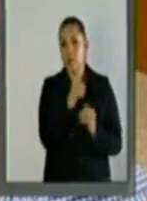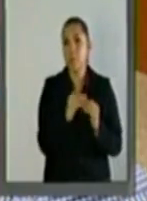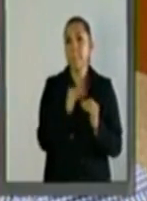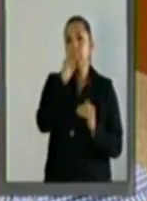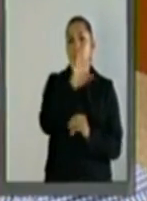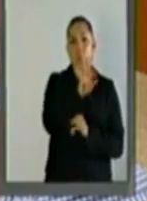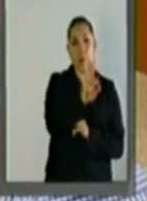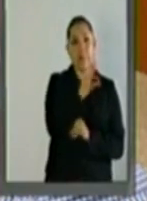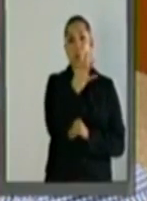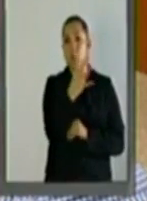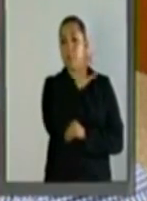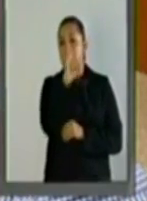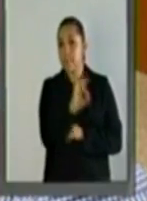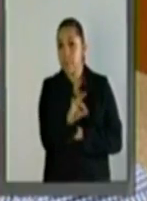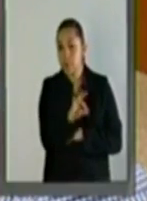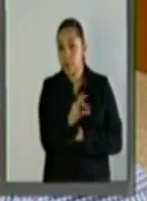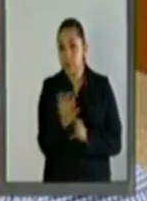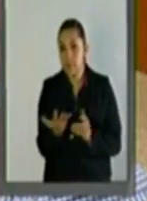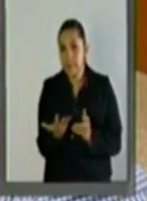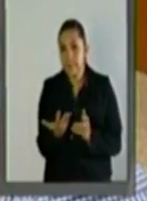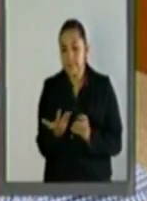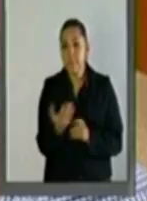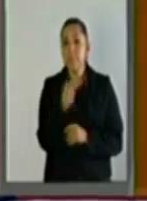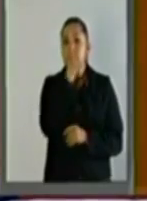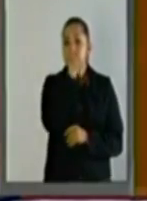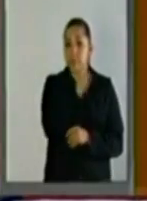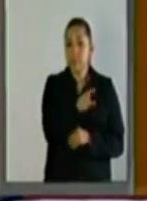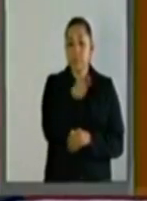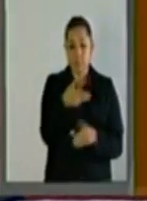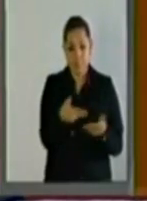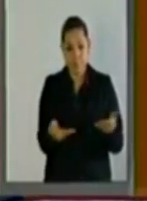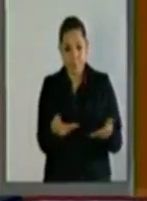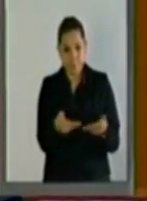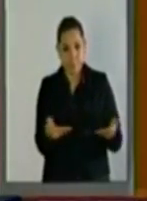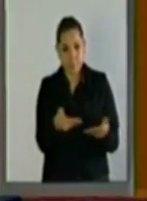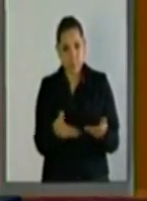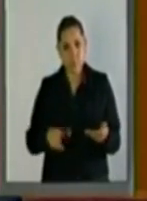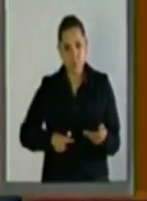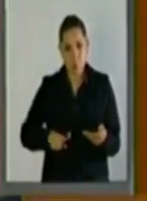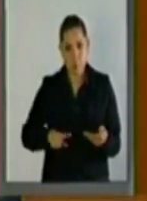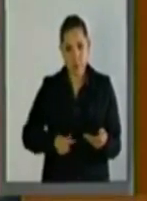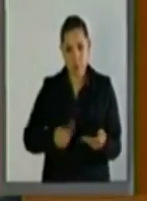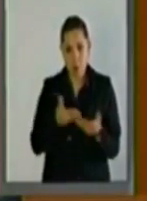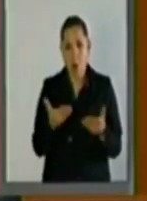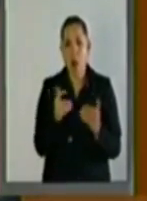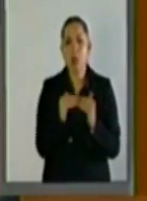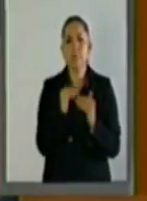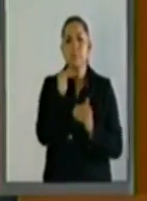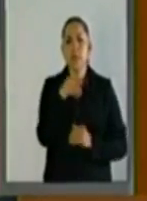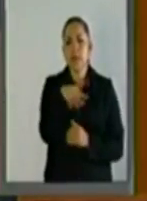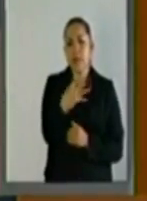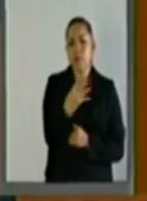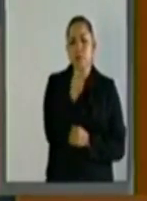44%, mientras que en el gobierno actual el